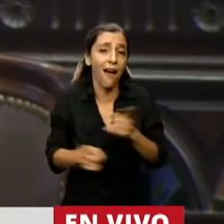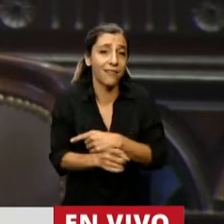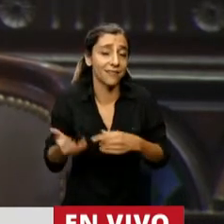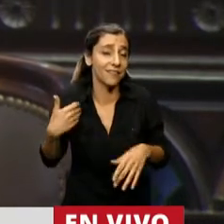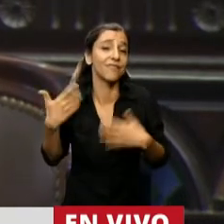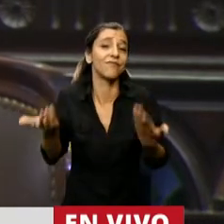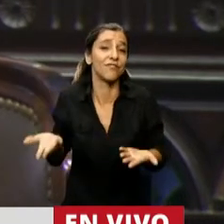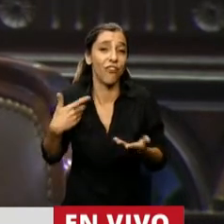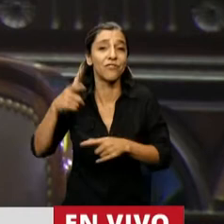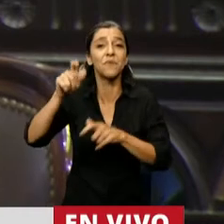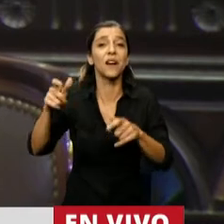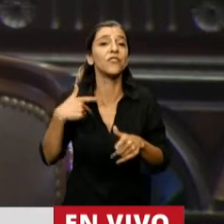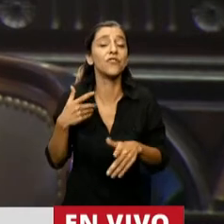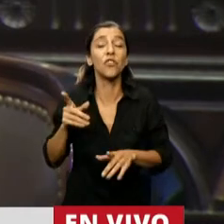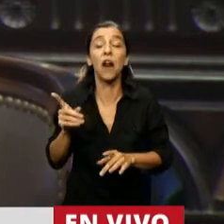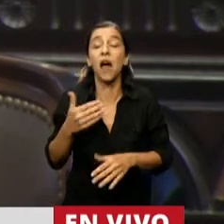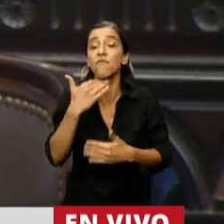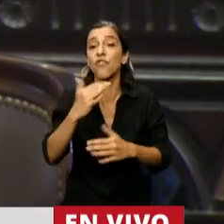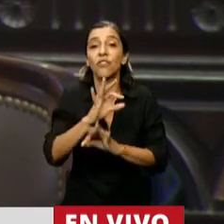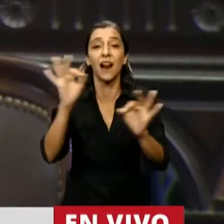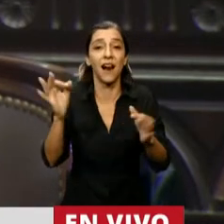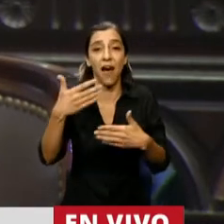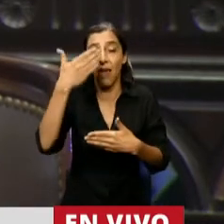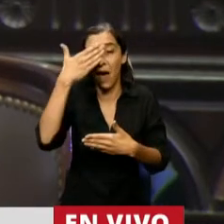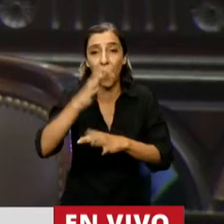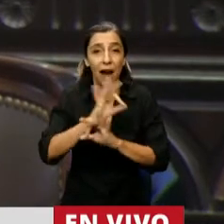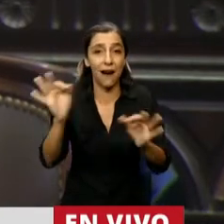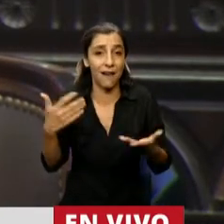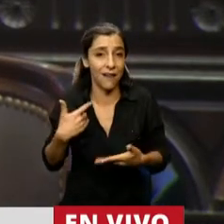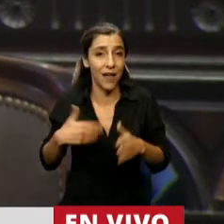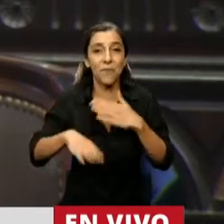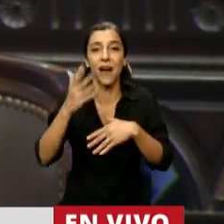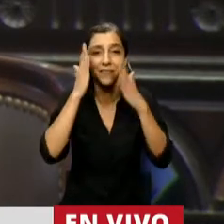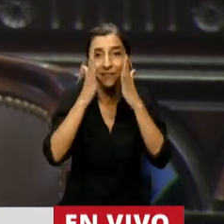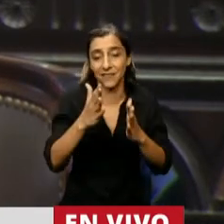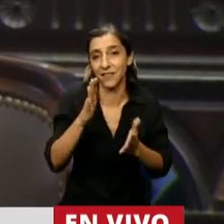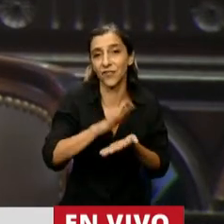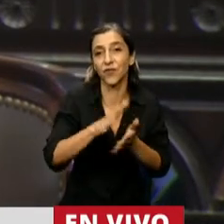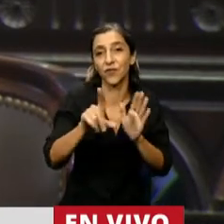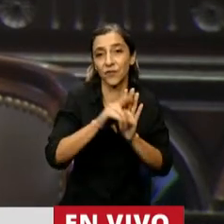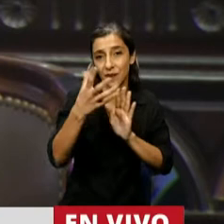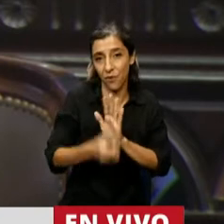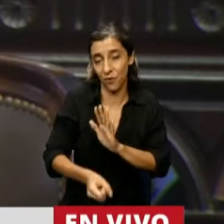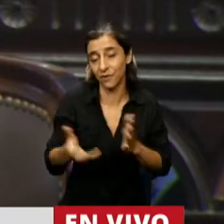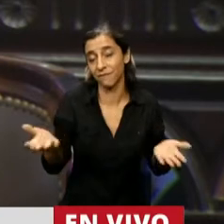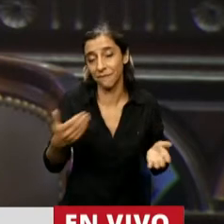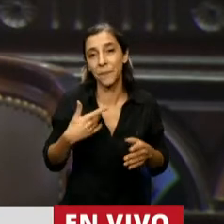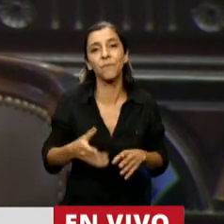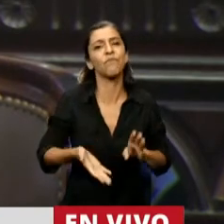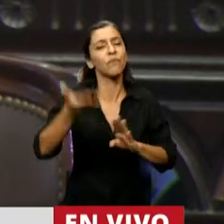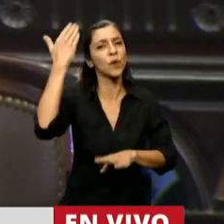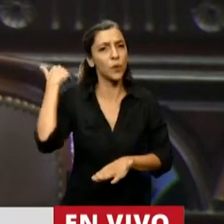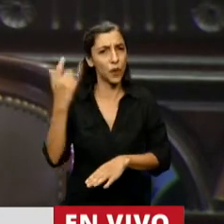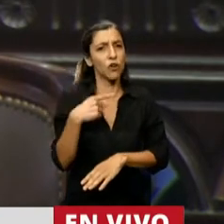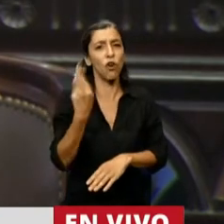entere. En el año 2017, con esfuerzo, se sancionó una ley de movilidad jubilatoria que tenía lo